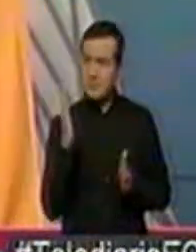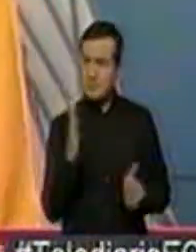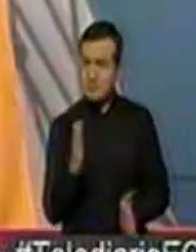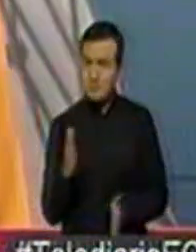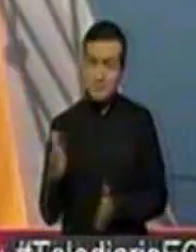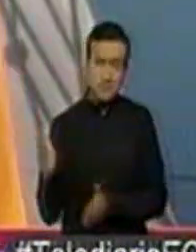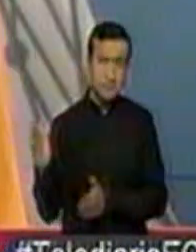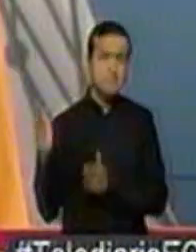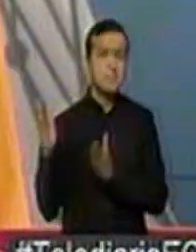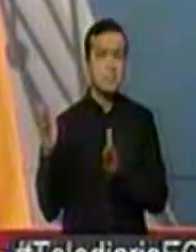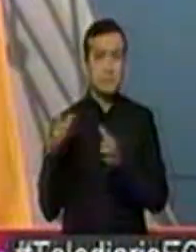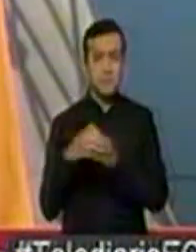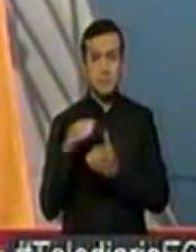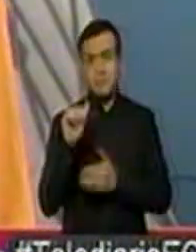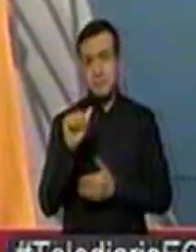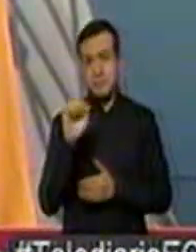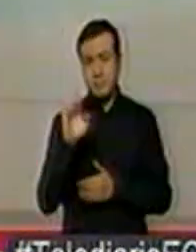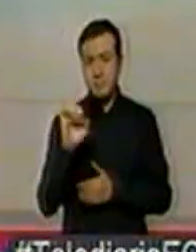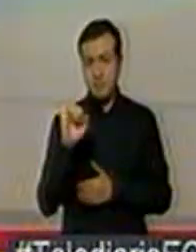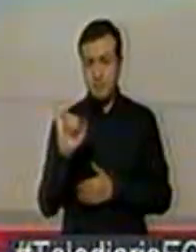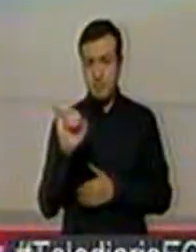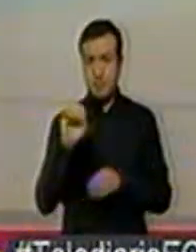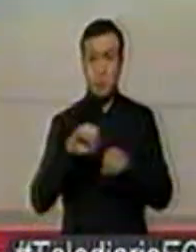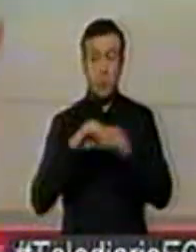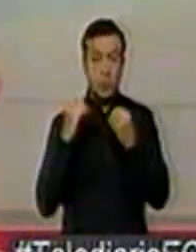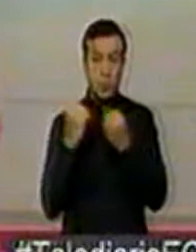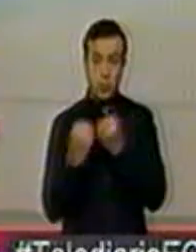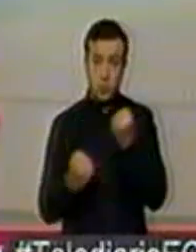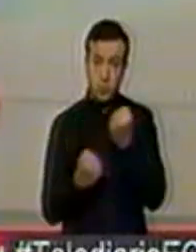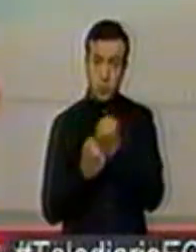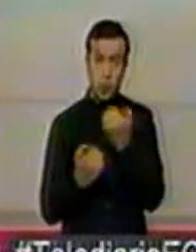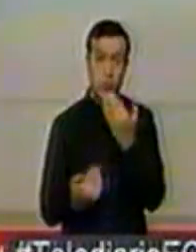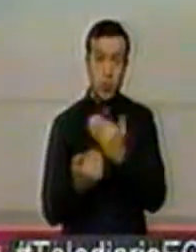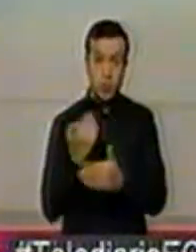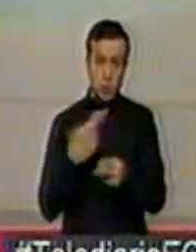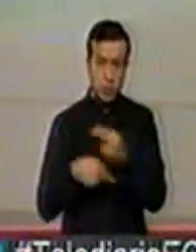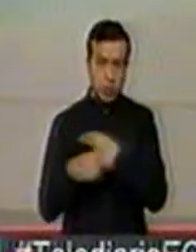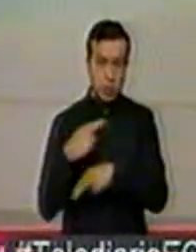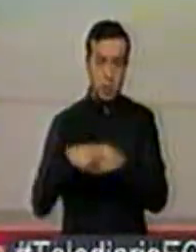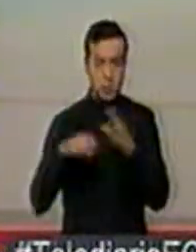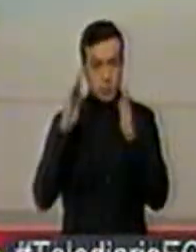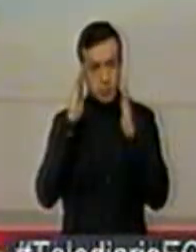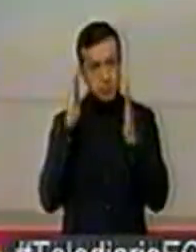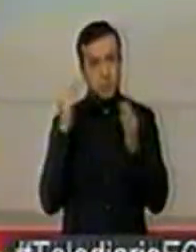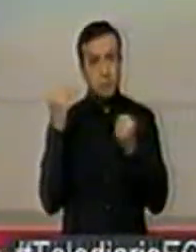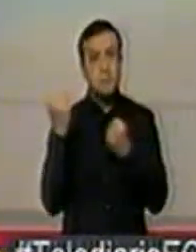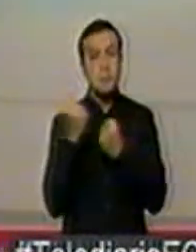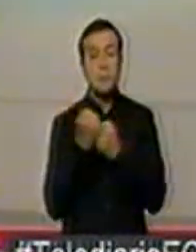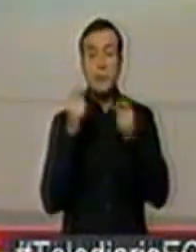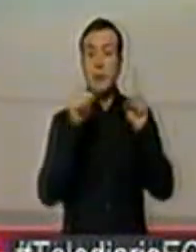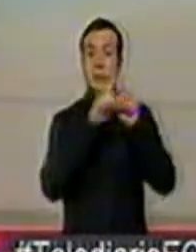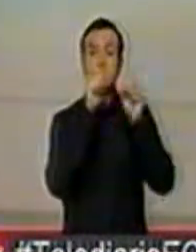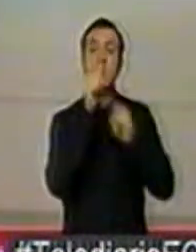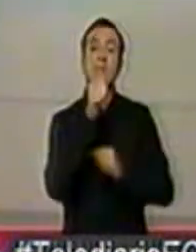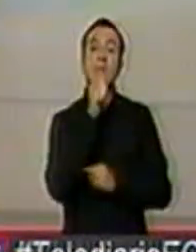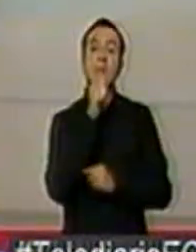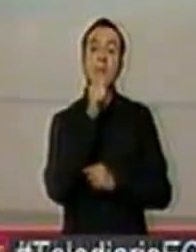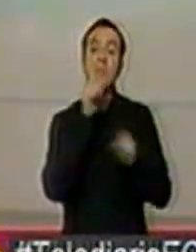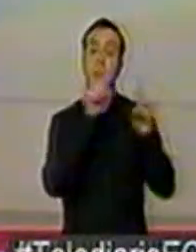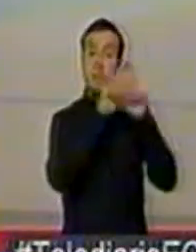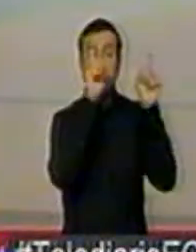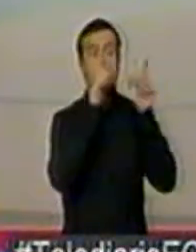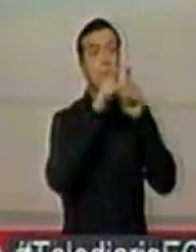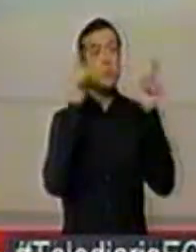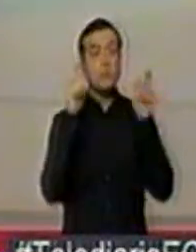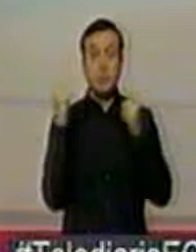través de la aei que es una organización a favor del emprendimiento que era apoyada del sector privado de las grandes corporaciones